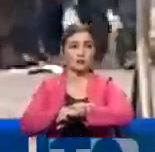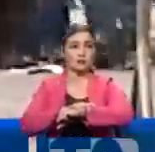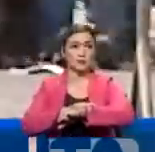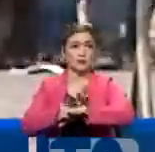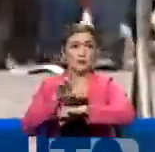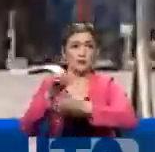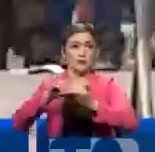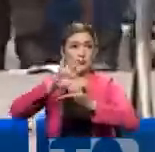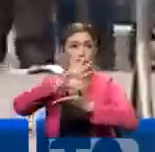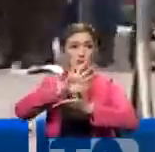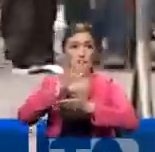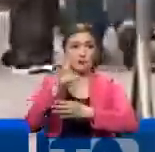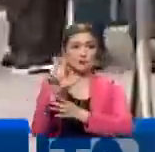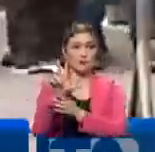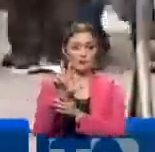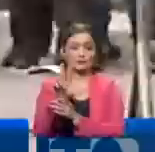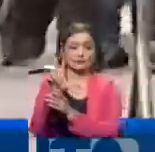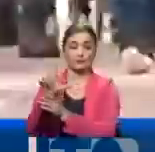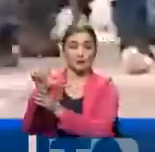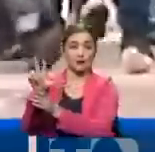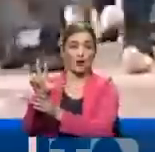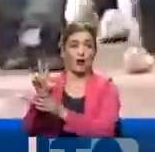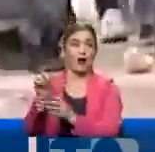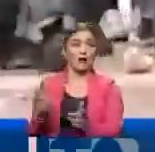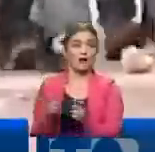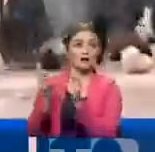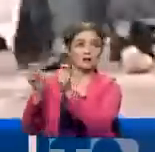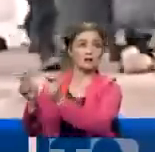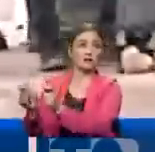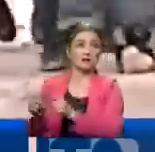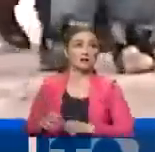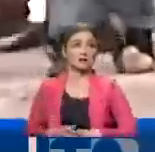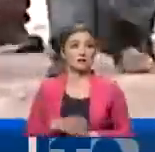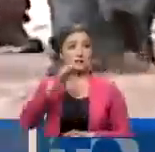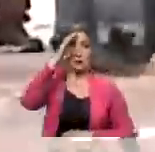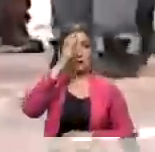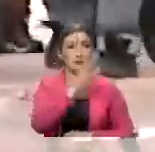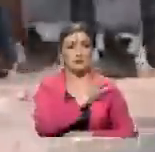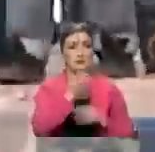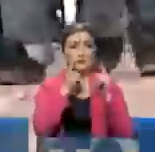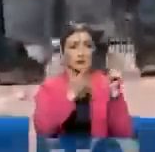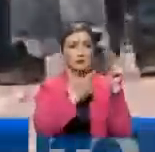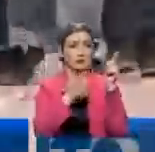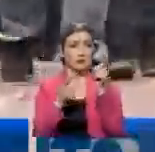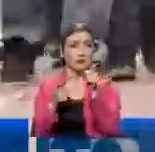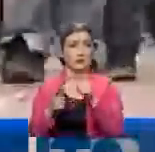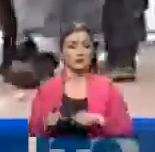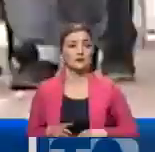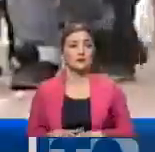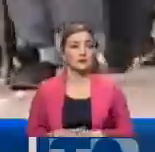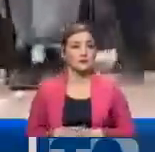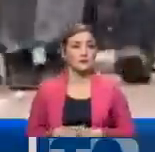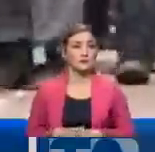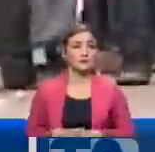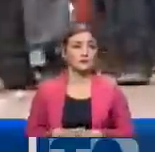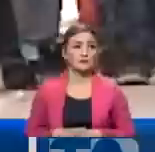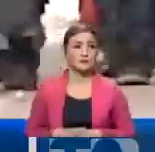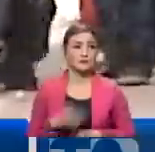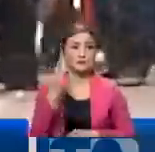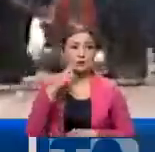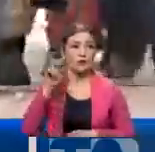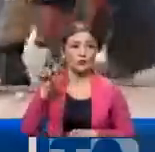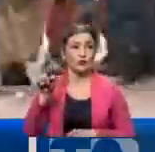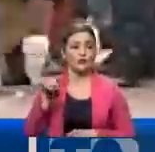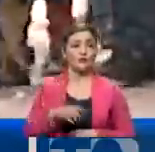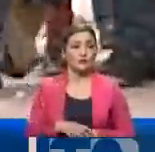la Asamblea Nacional, donde están miembros de la policía y también ejército resguardando esa zona. En las imágenes se puede